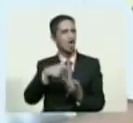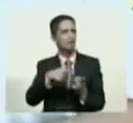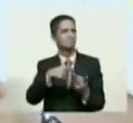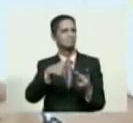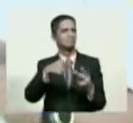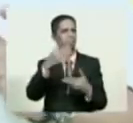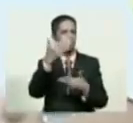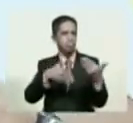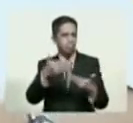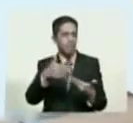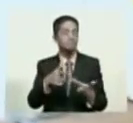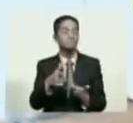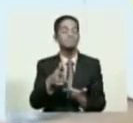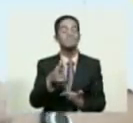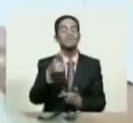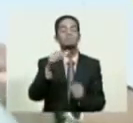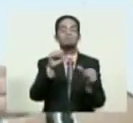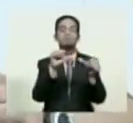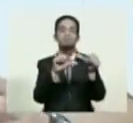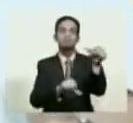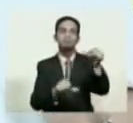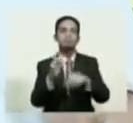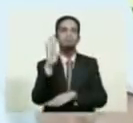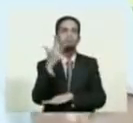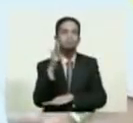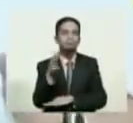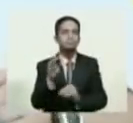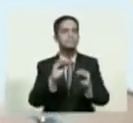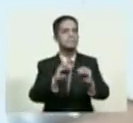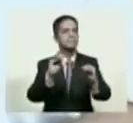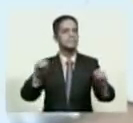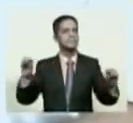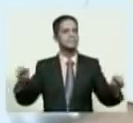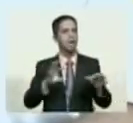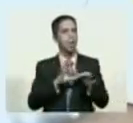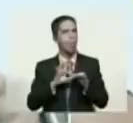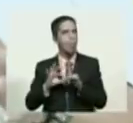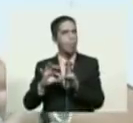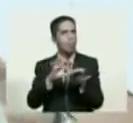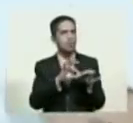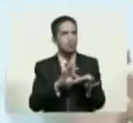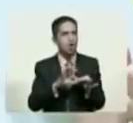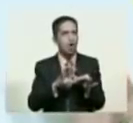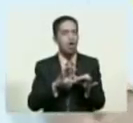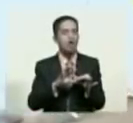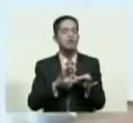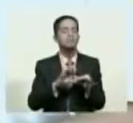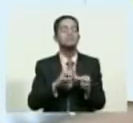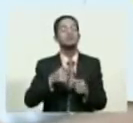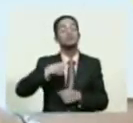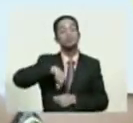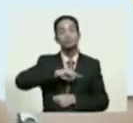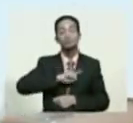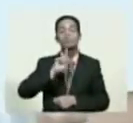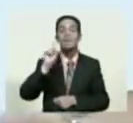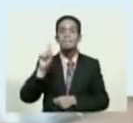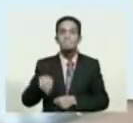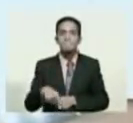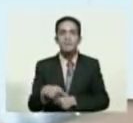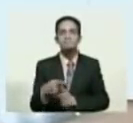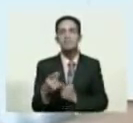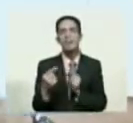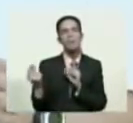Discurso importante, discurso que llamó sobre todo a la unión y a la cohesión de las fuerzas izquierdas de la región. Pero nosotros también hemos tenido la oportunidad de